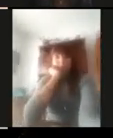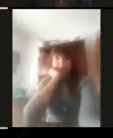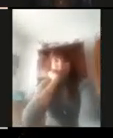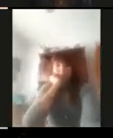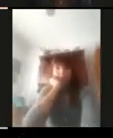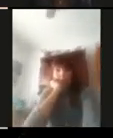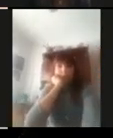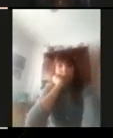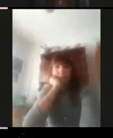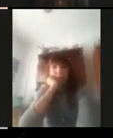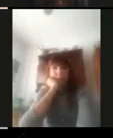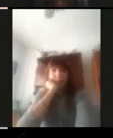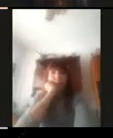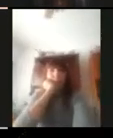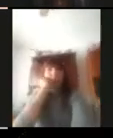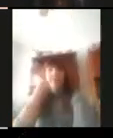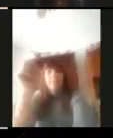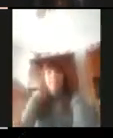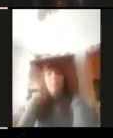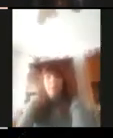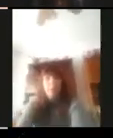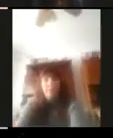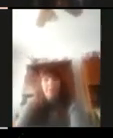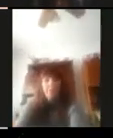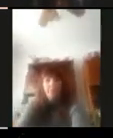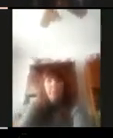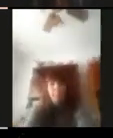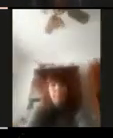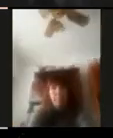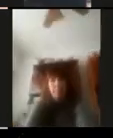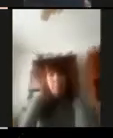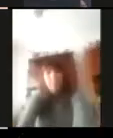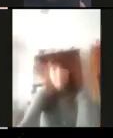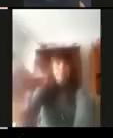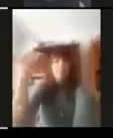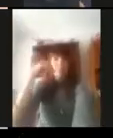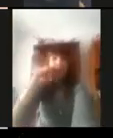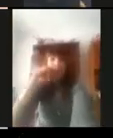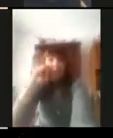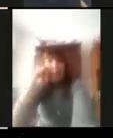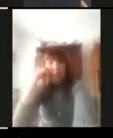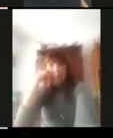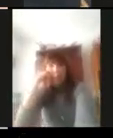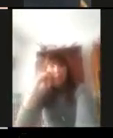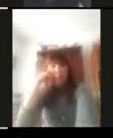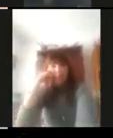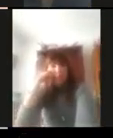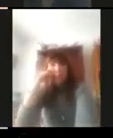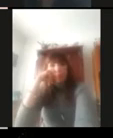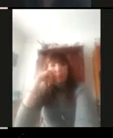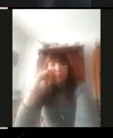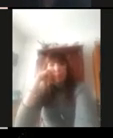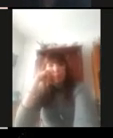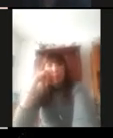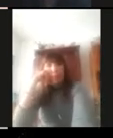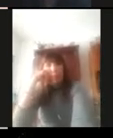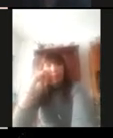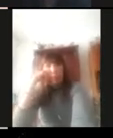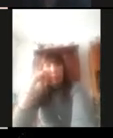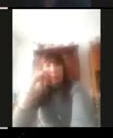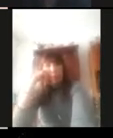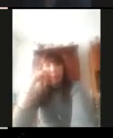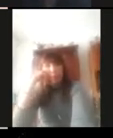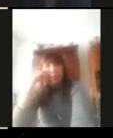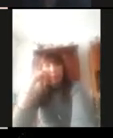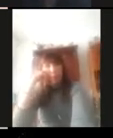haciendo la presentación al al decano de la facultad de